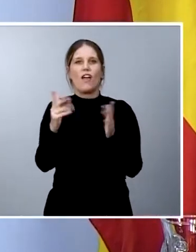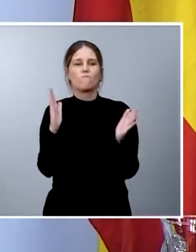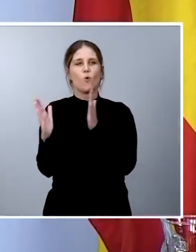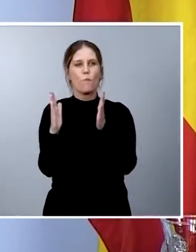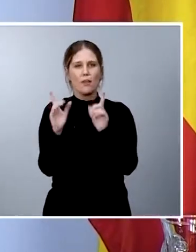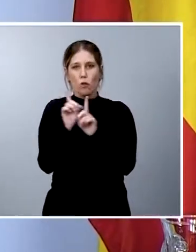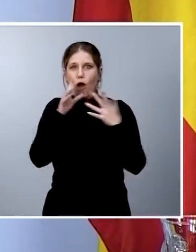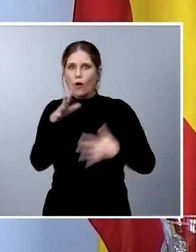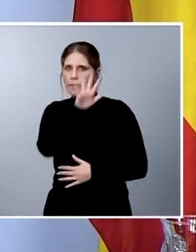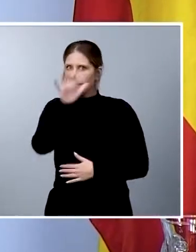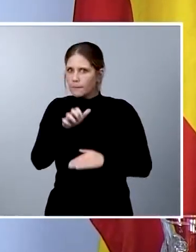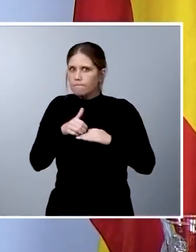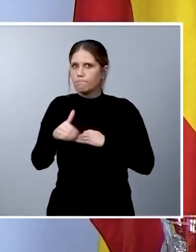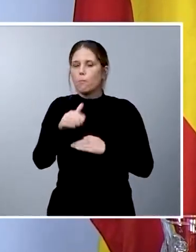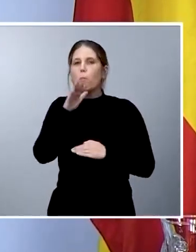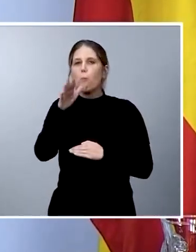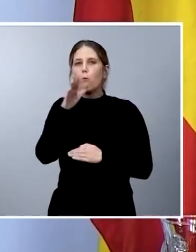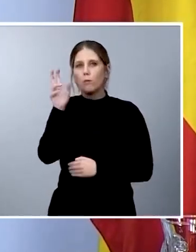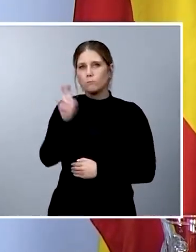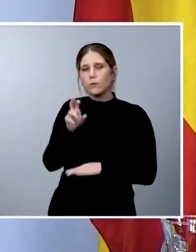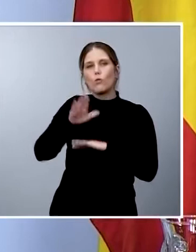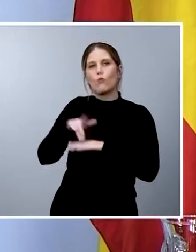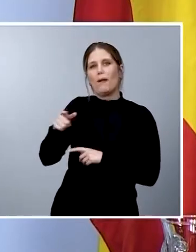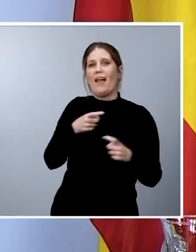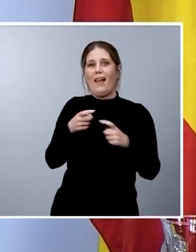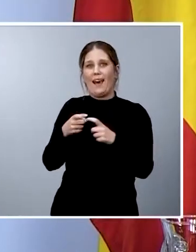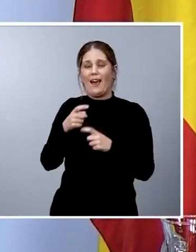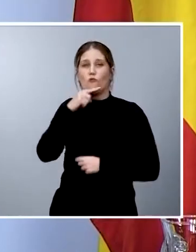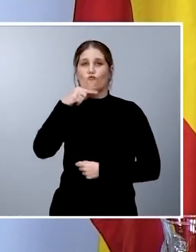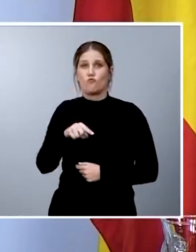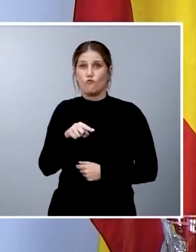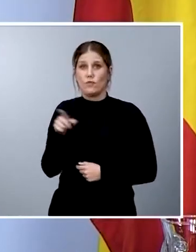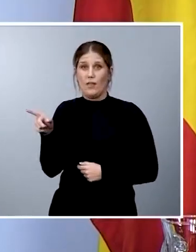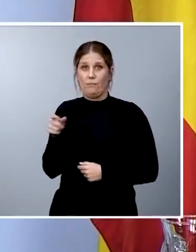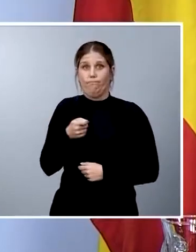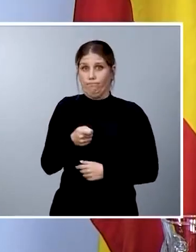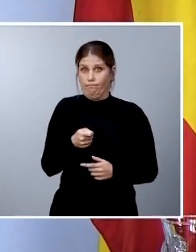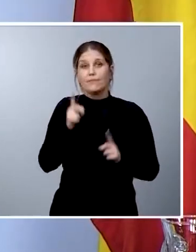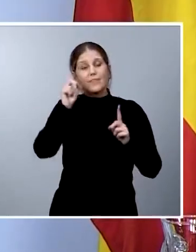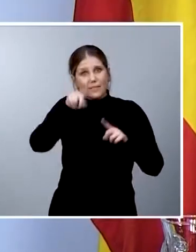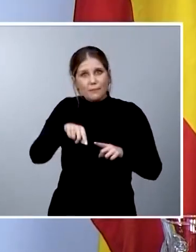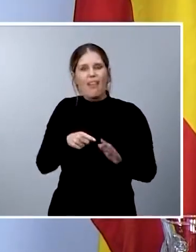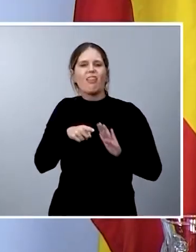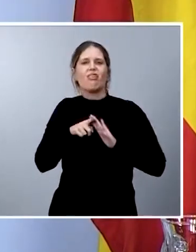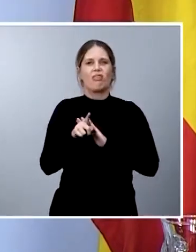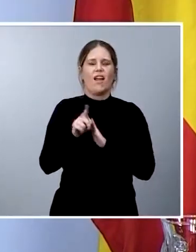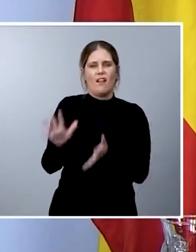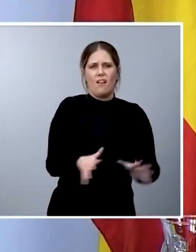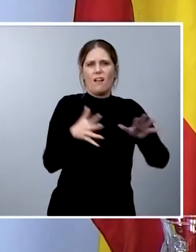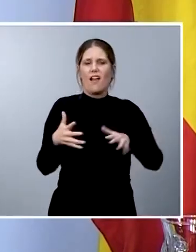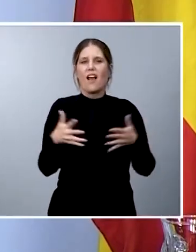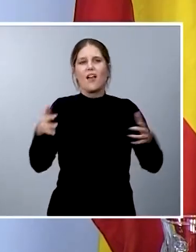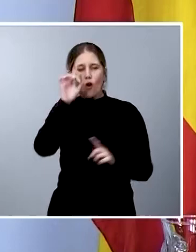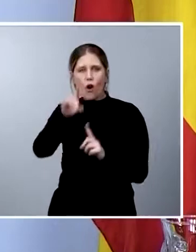incertidumbre provocada por la guerra de Rusia y eso sí impulsando las grandes transformaciones ante los